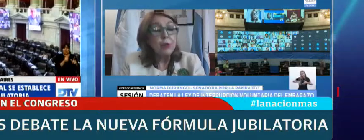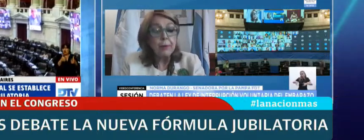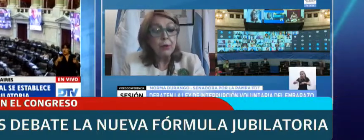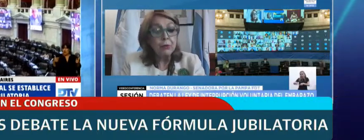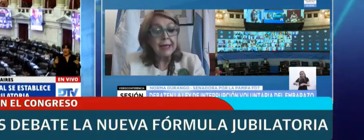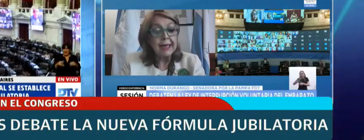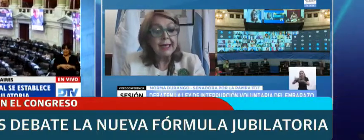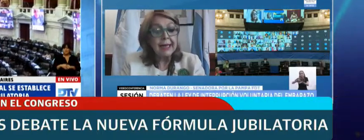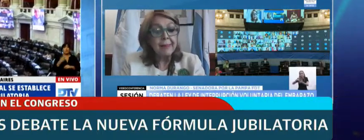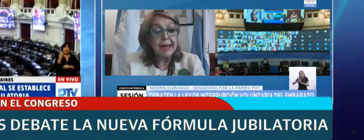concilio tico uno de los temas en este súper